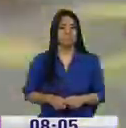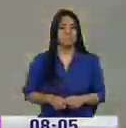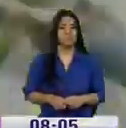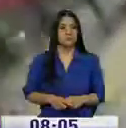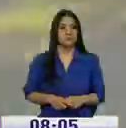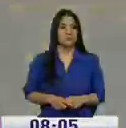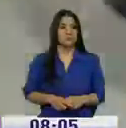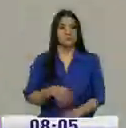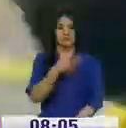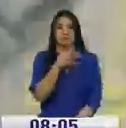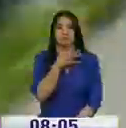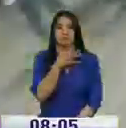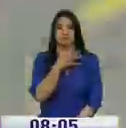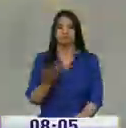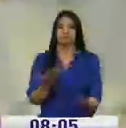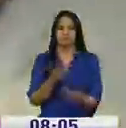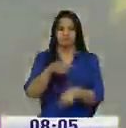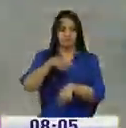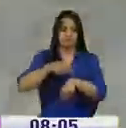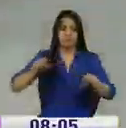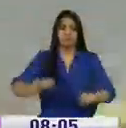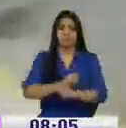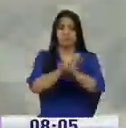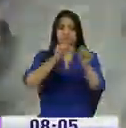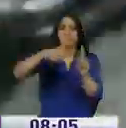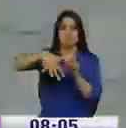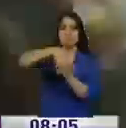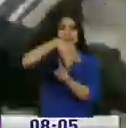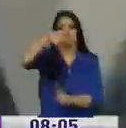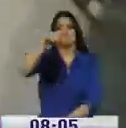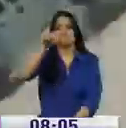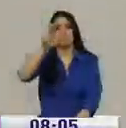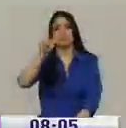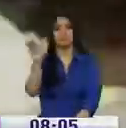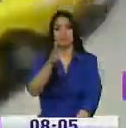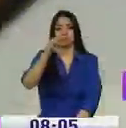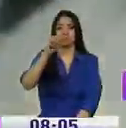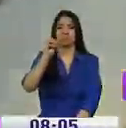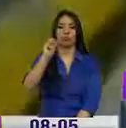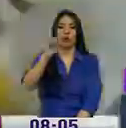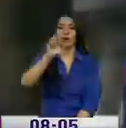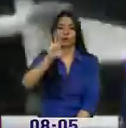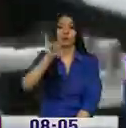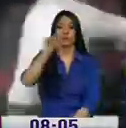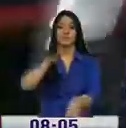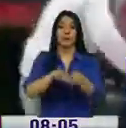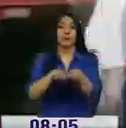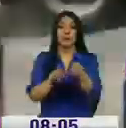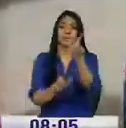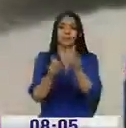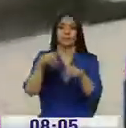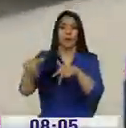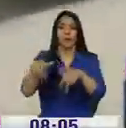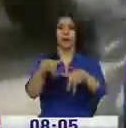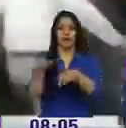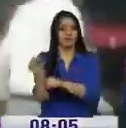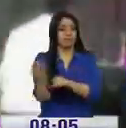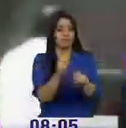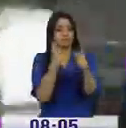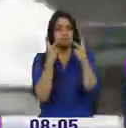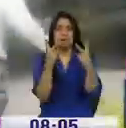Segundos de terror se vivieron en horas de la mañana en el parque Pedro Moncayo en Ibarra. Personas que circulaban por este sector fueron testigos